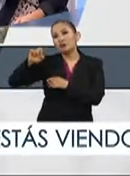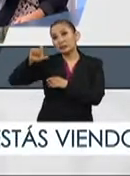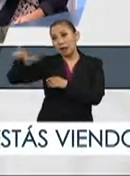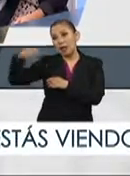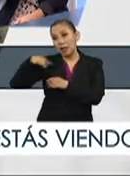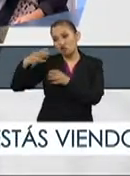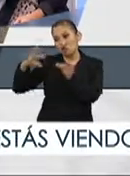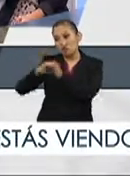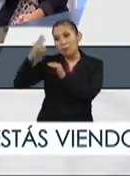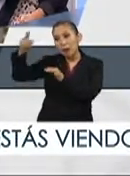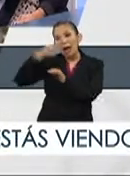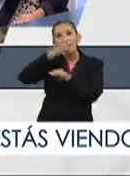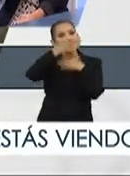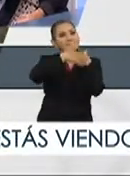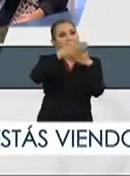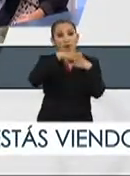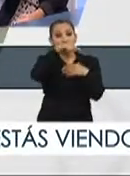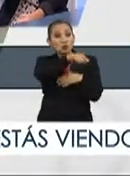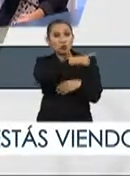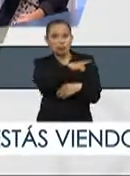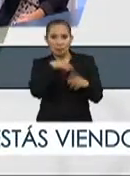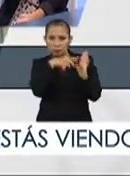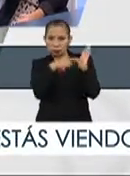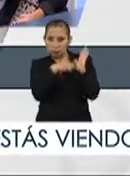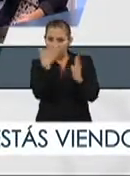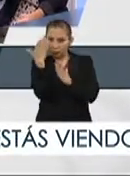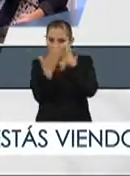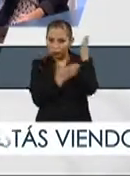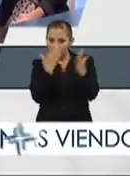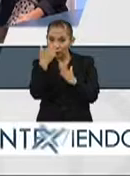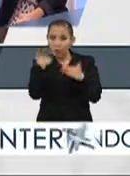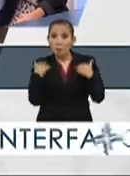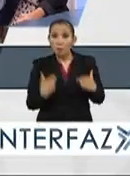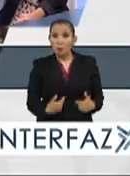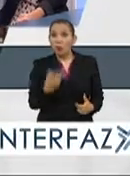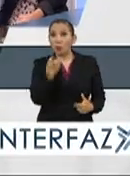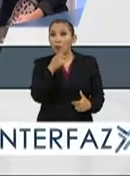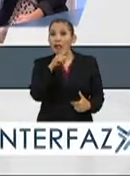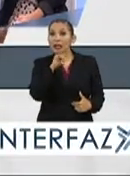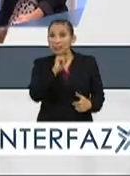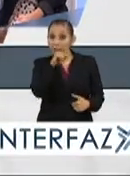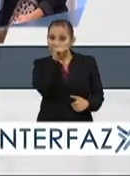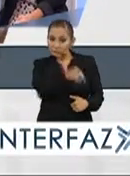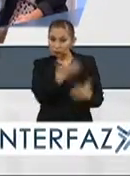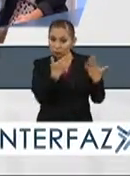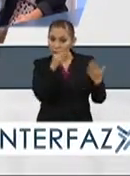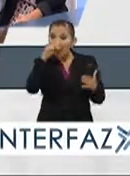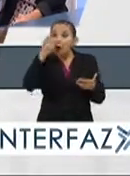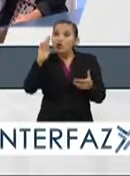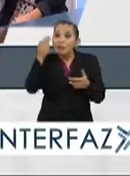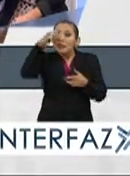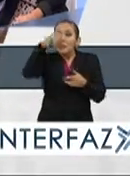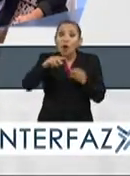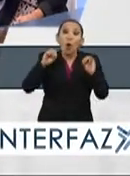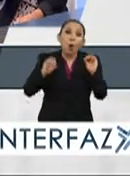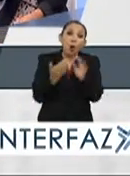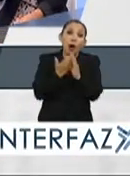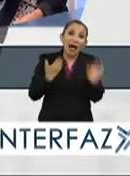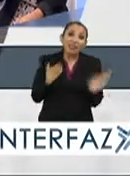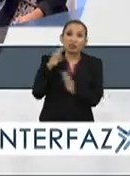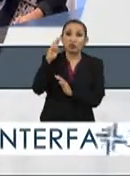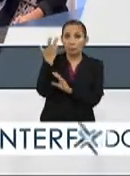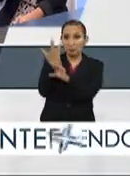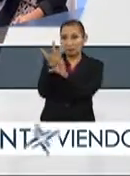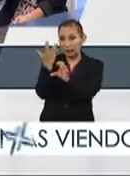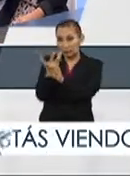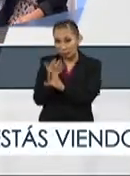esta convocatoria. Tienes que ser estudiante de alguna disciplina de humanidades, es bastante abierto, en alguna universidad mexicana o haber estudiado en una universidad en